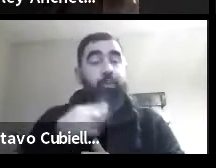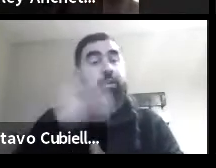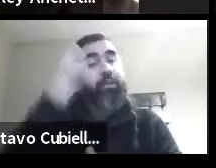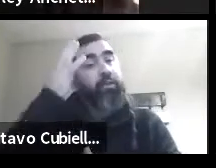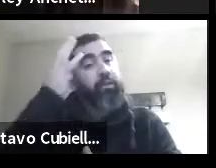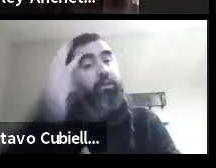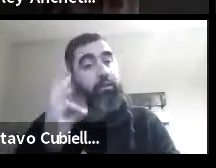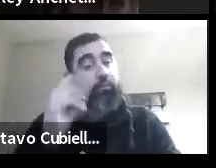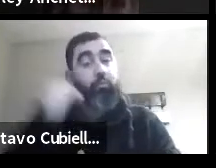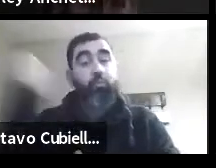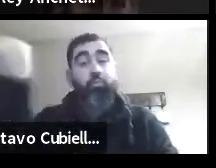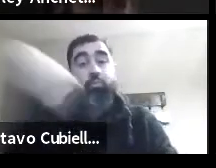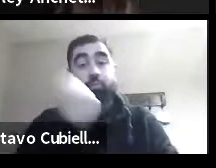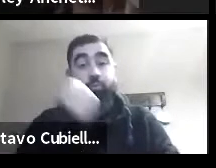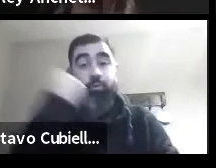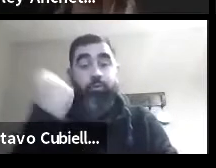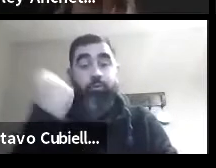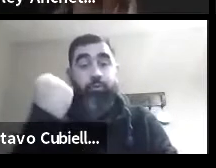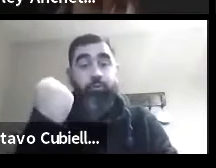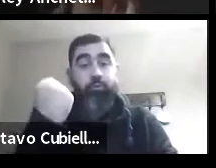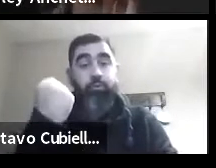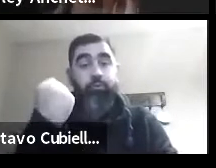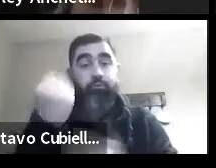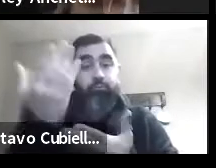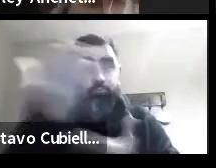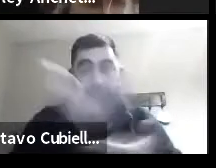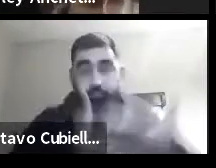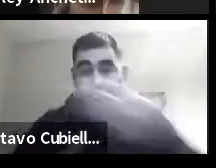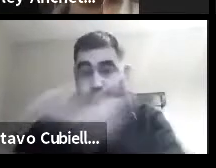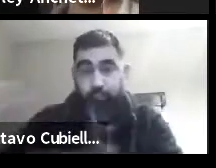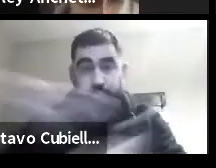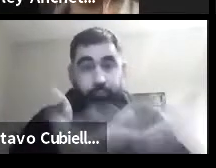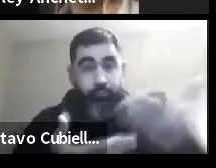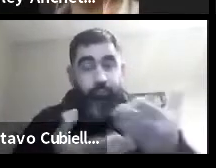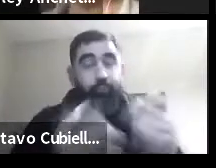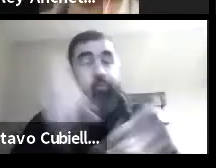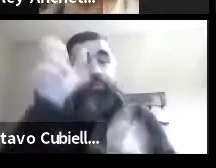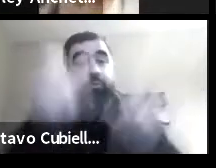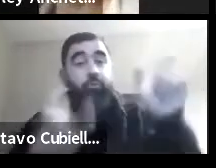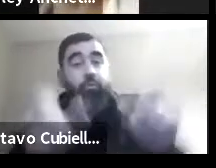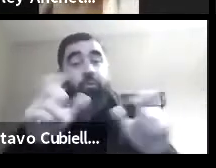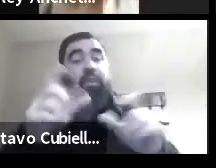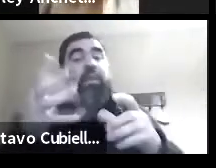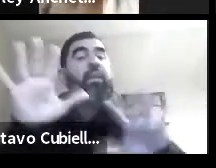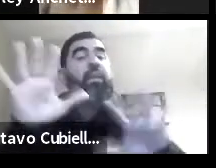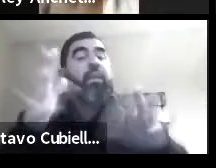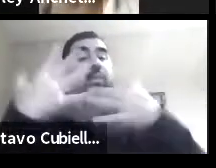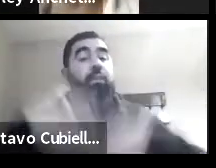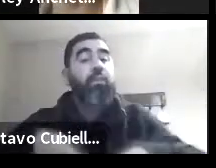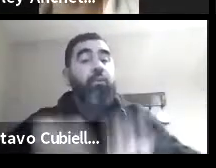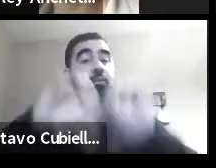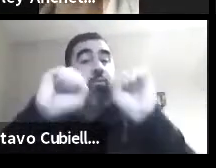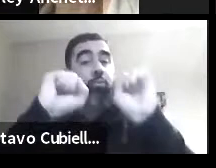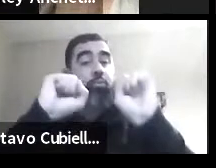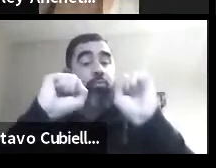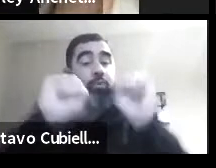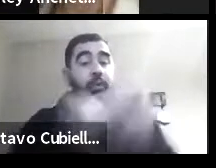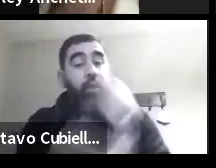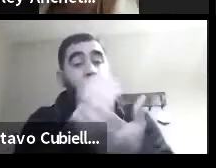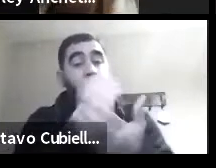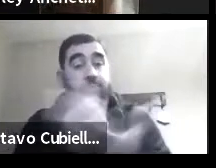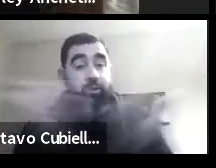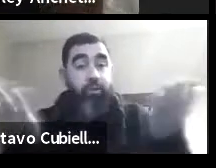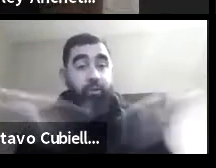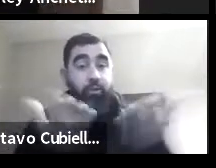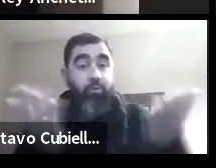parece importante poder socializar con ustedes lo que hemos encontrado como